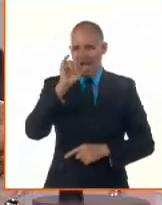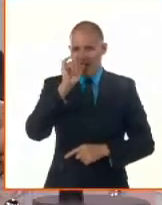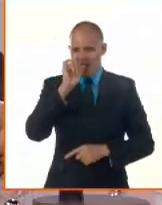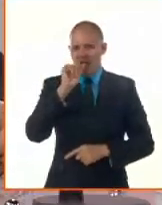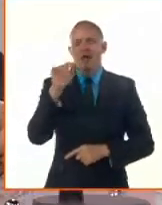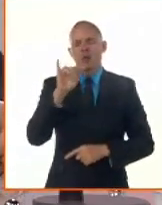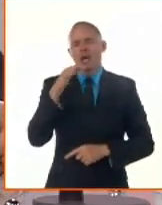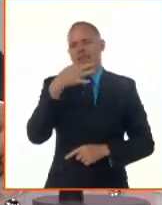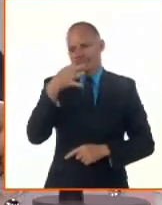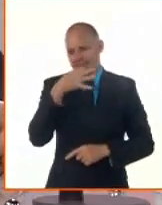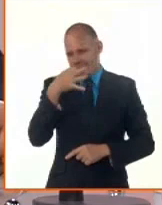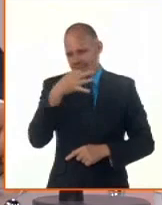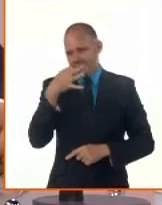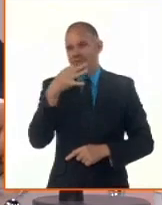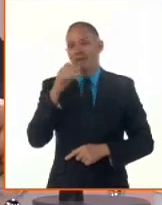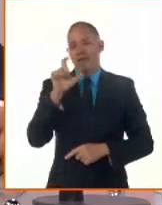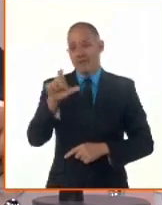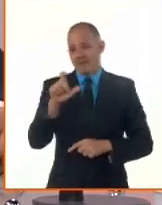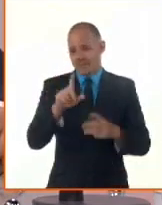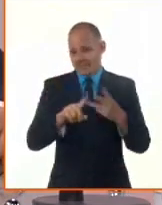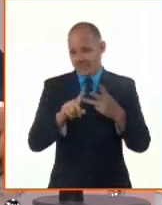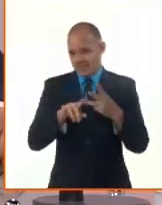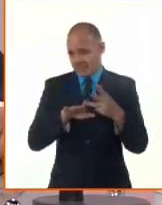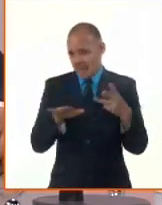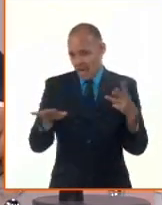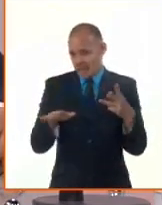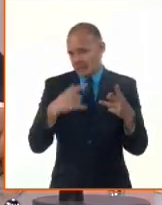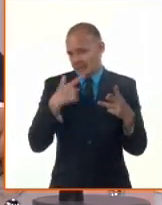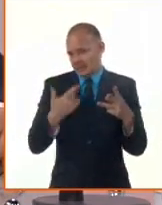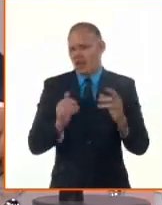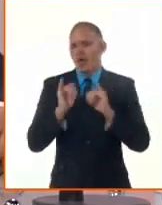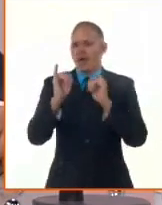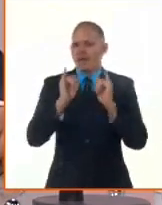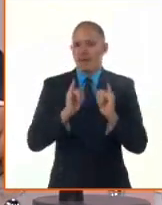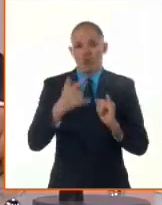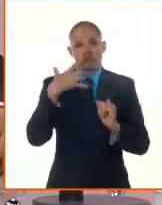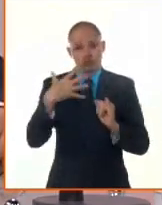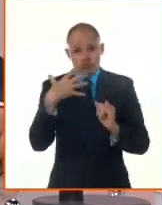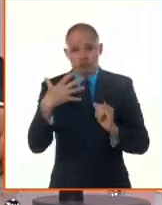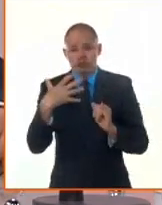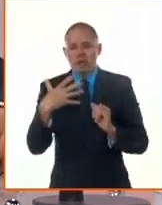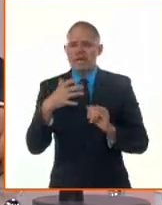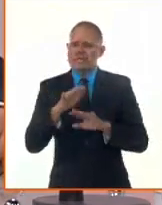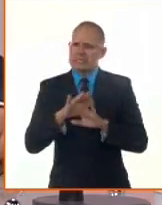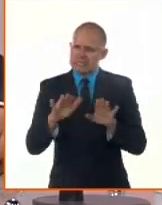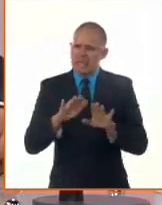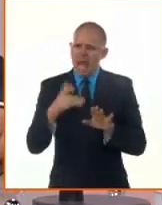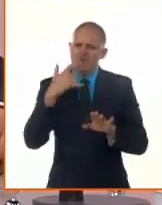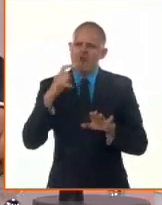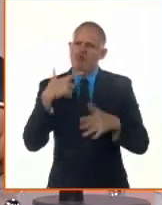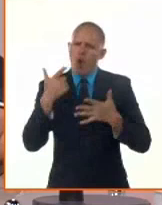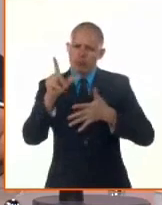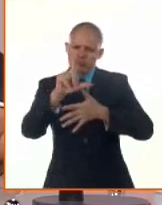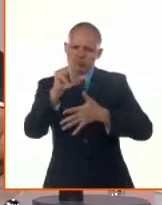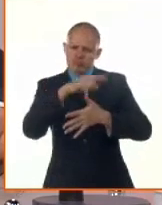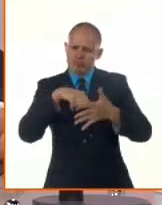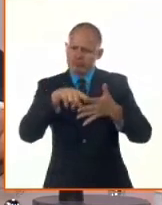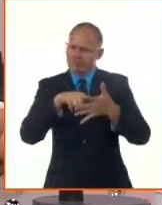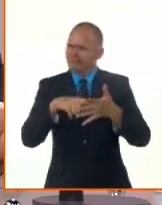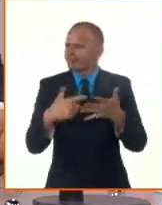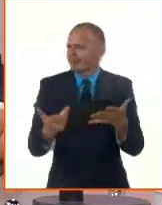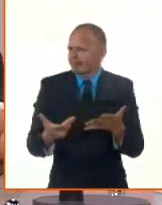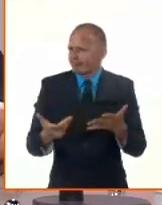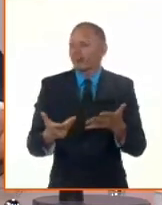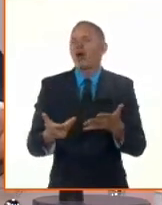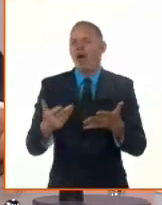estarán dedicados algunos acontecimientos importantes que han tenido lugar en nuestra región en América Latina